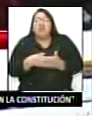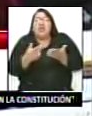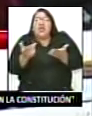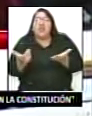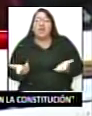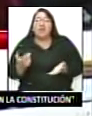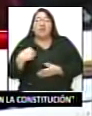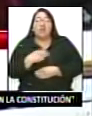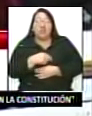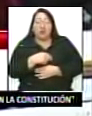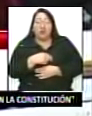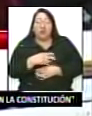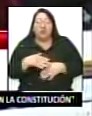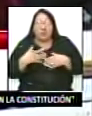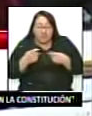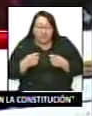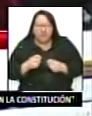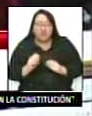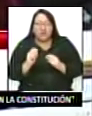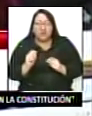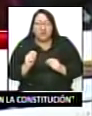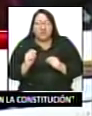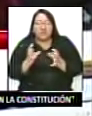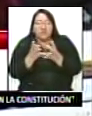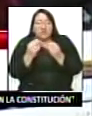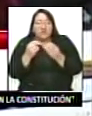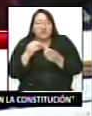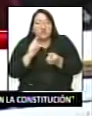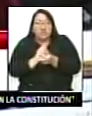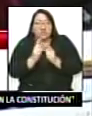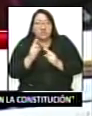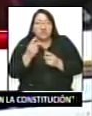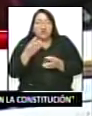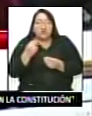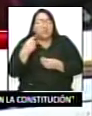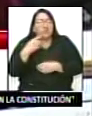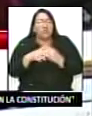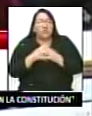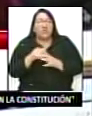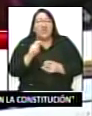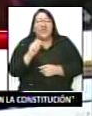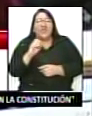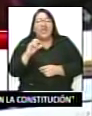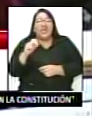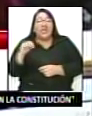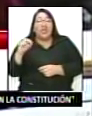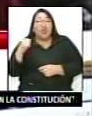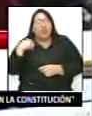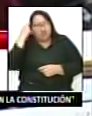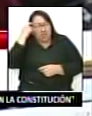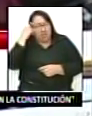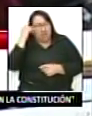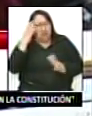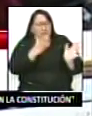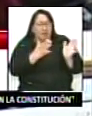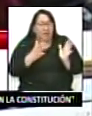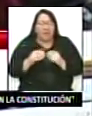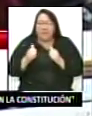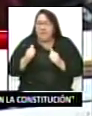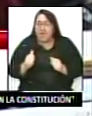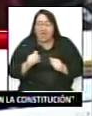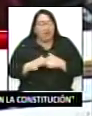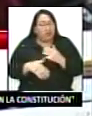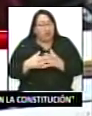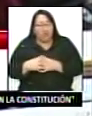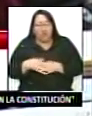que nosotros tratemos de revertir. Muchos somos técnicos, no muchas personas son técnicas